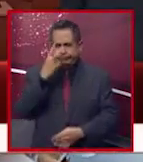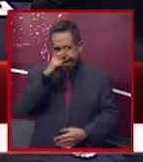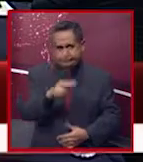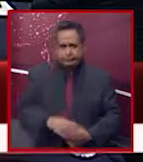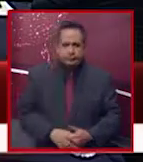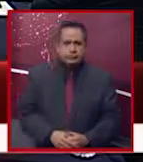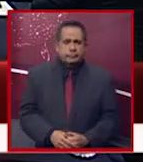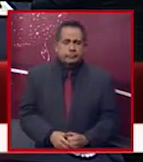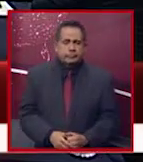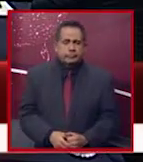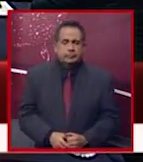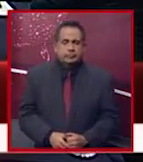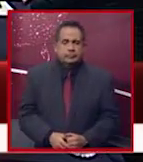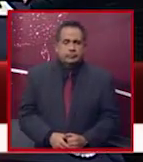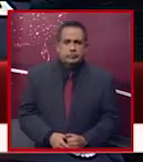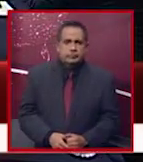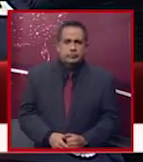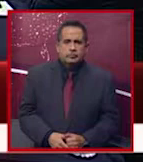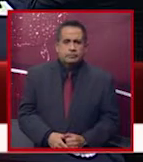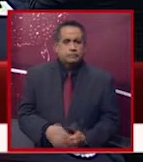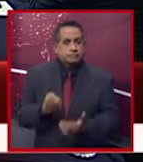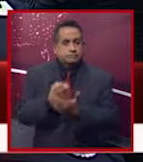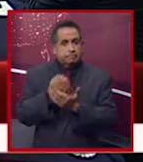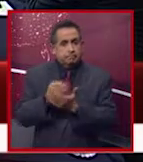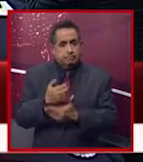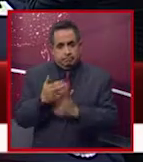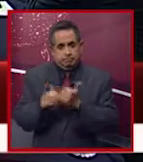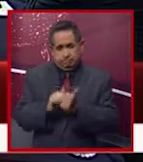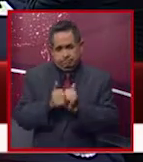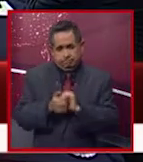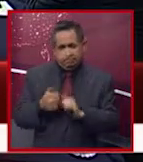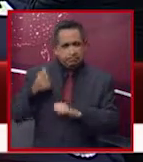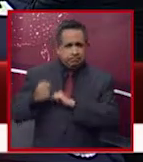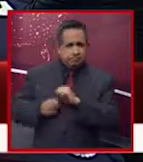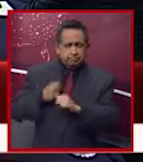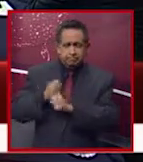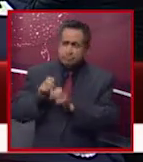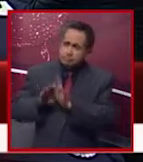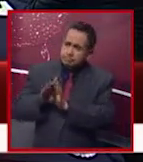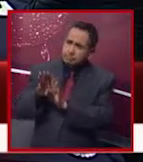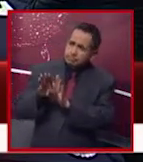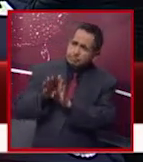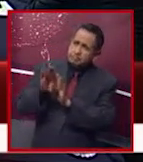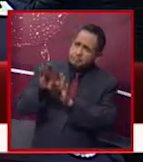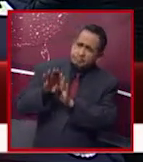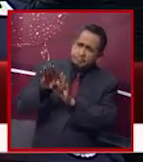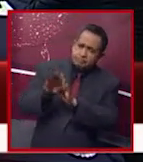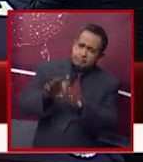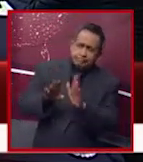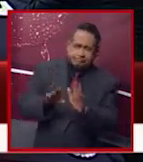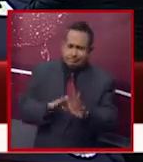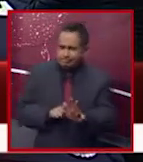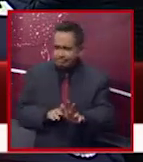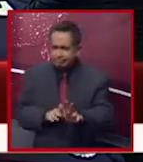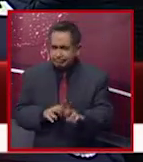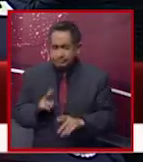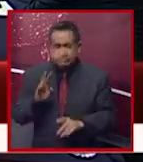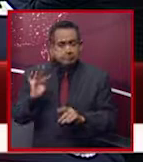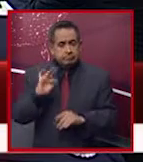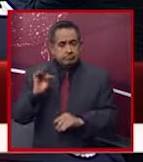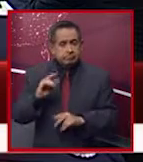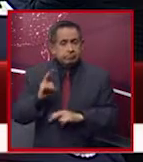El avance de las economías sostenido durante tantos años no nos está indicando que puede venir